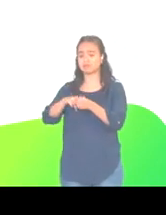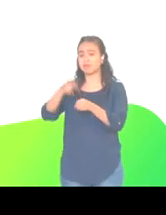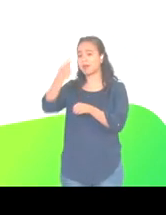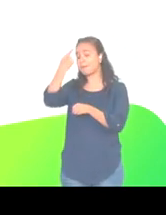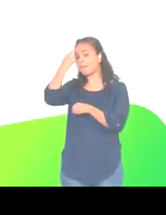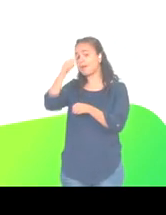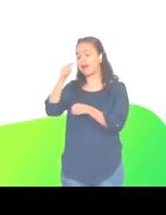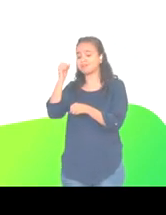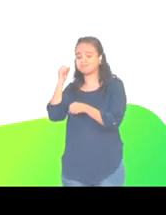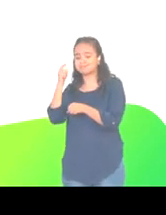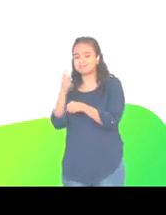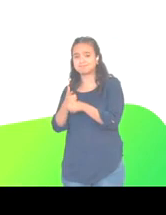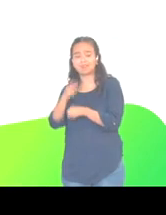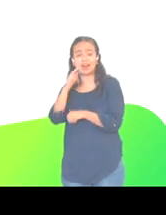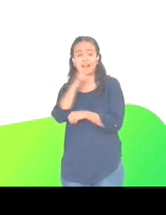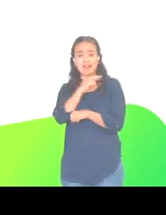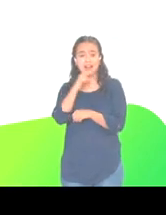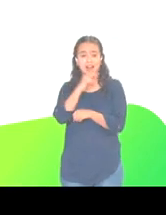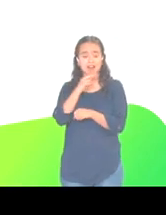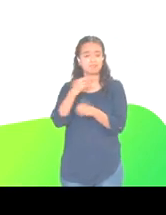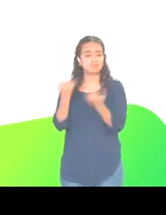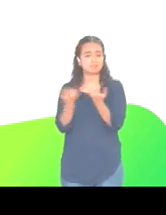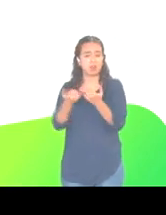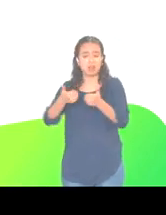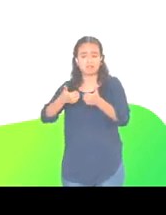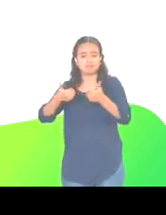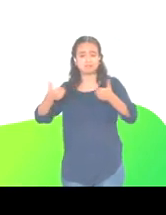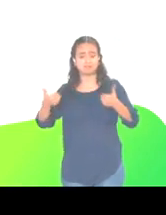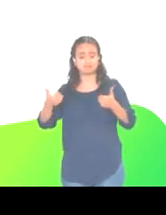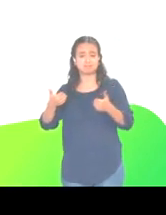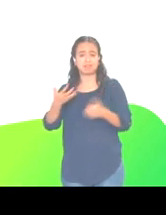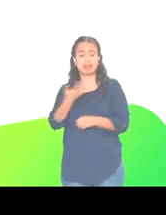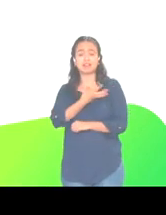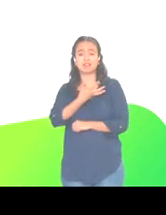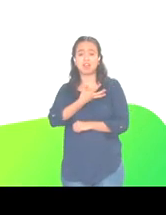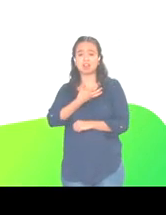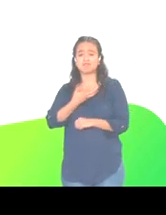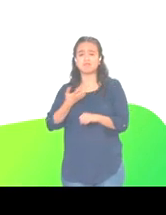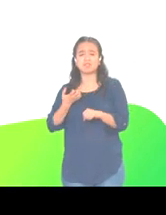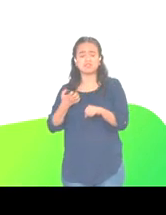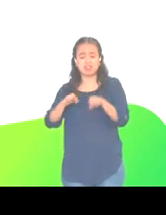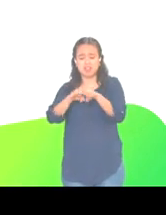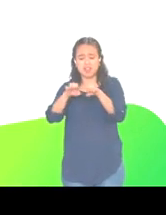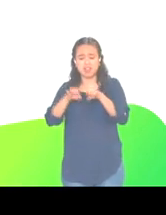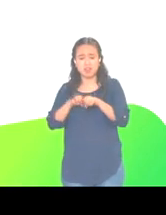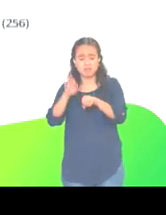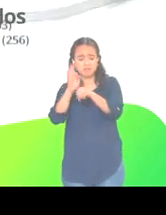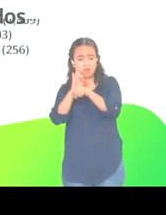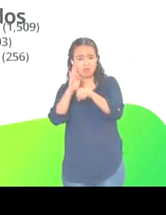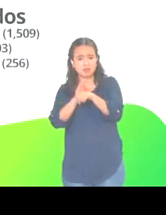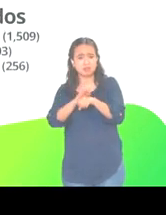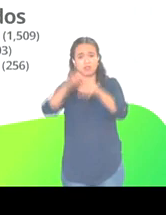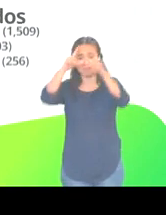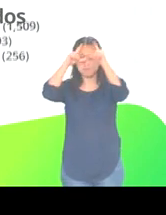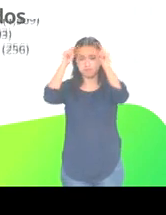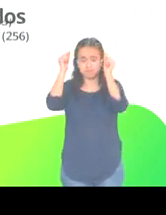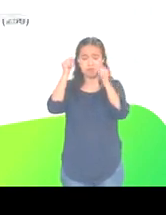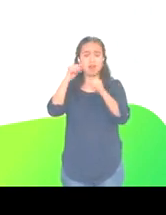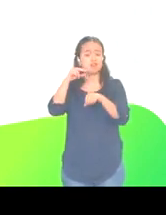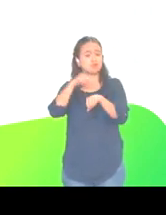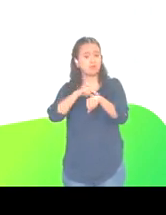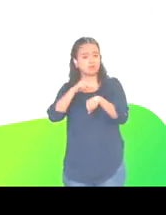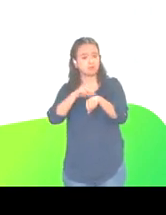de salud para la identificación temprana y aislamiento. Reforzamos con equipo de protección personal y